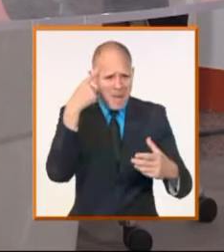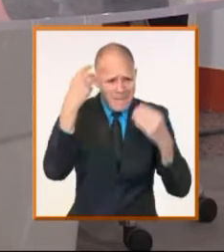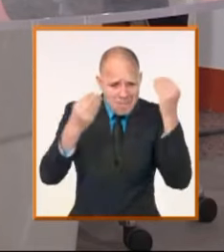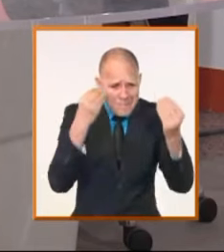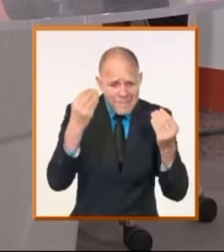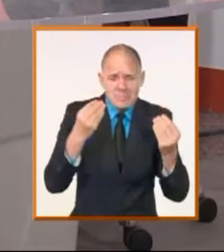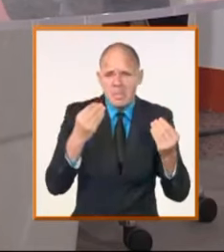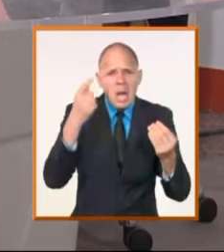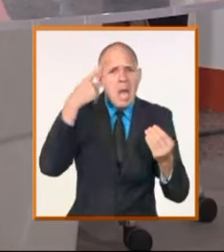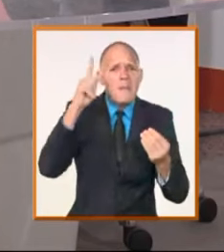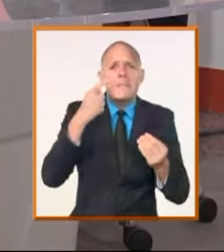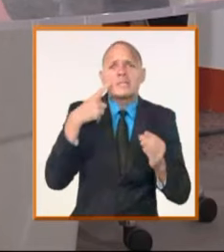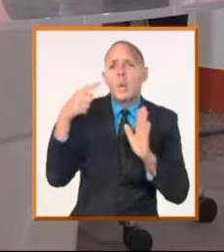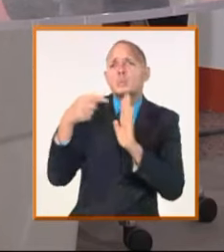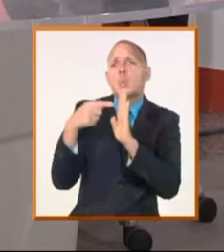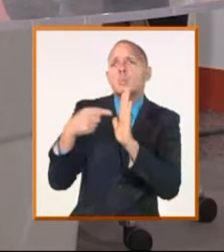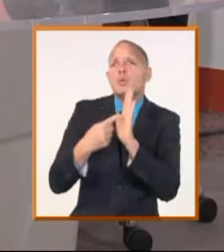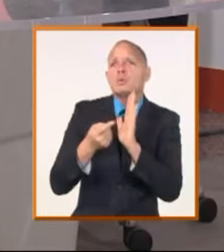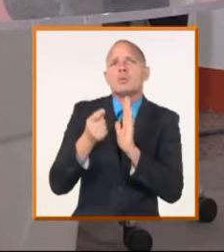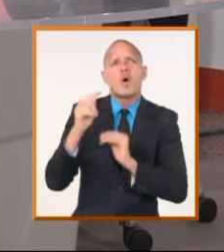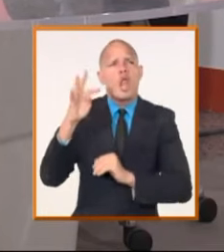creciendo al 4%,